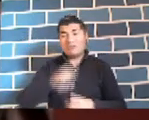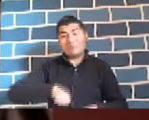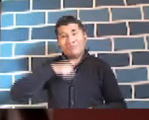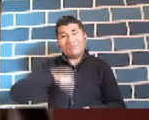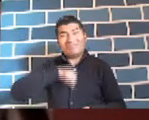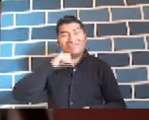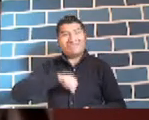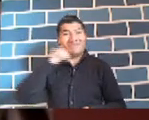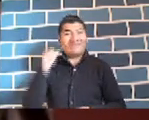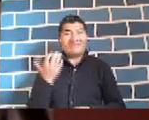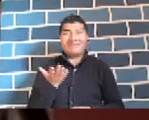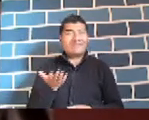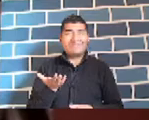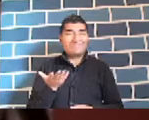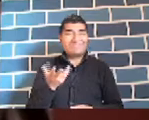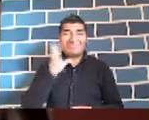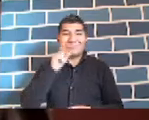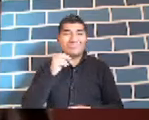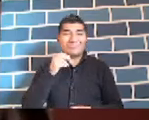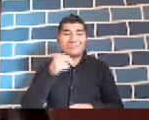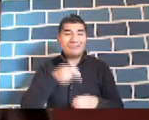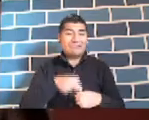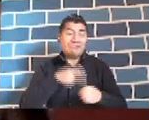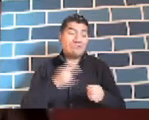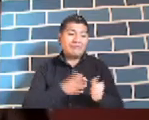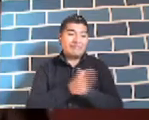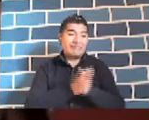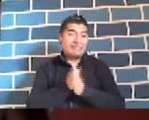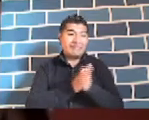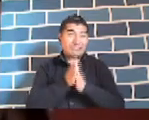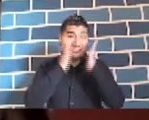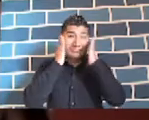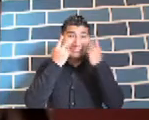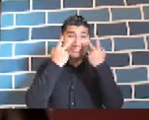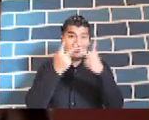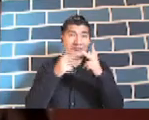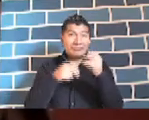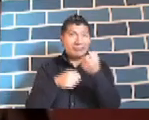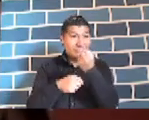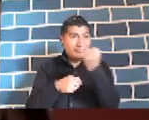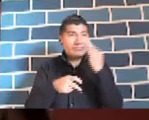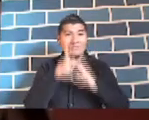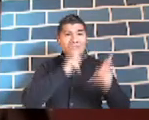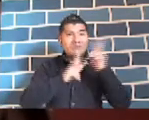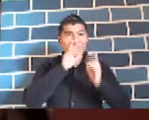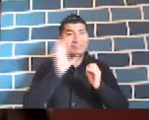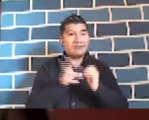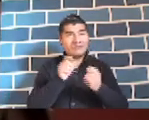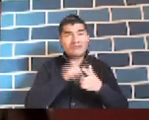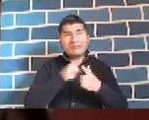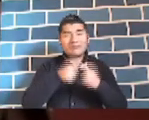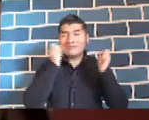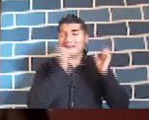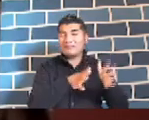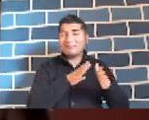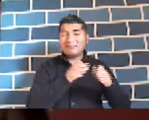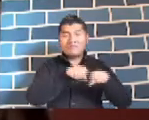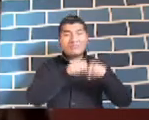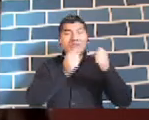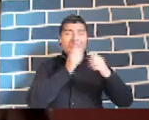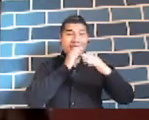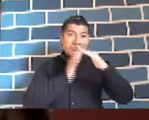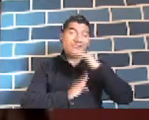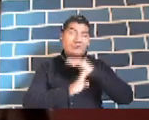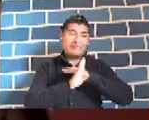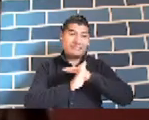que no porque nos quitan las ganas de escuchar a los demás entonces dejamos de ser humildes